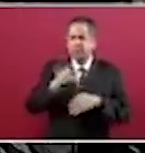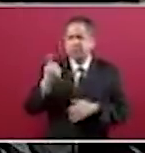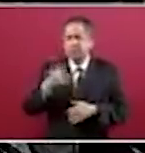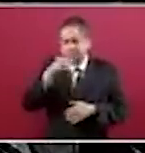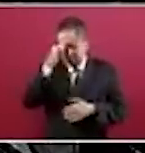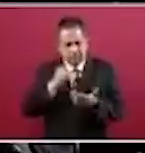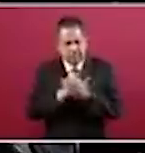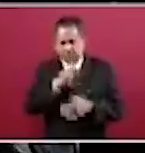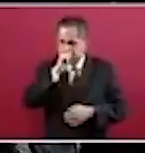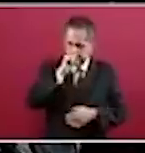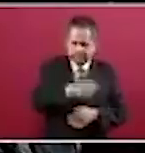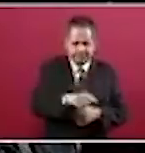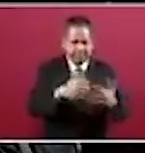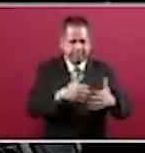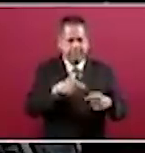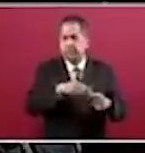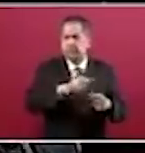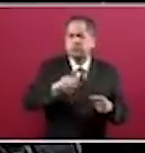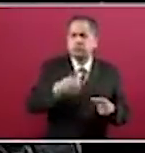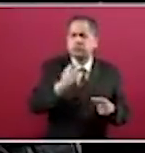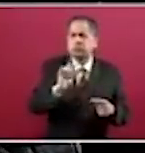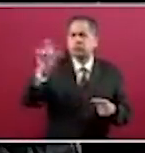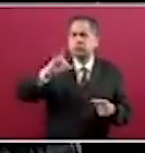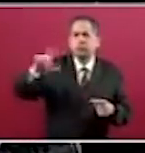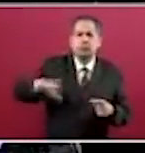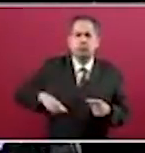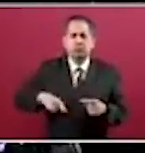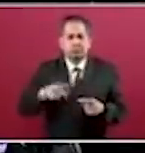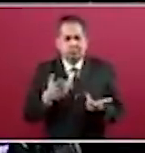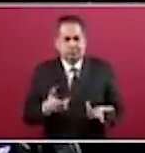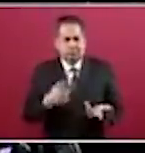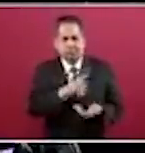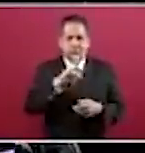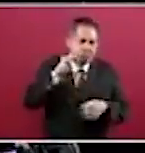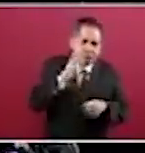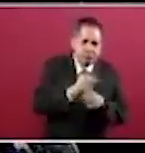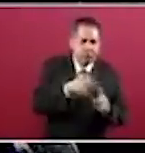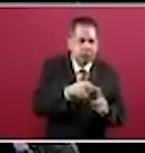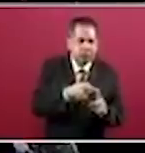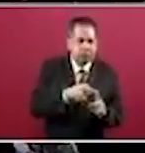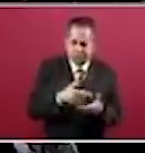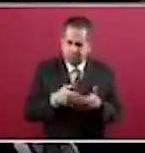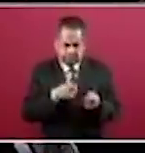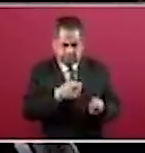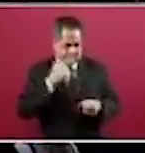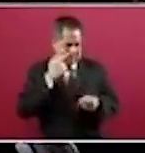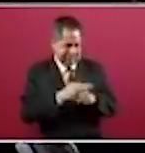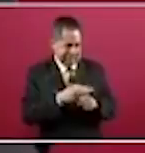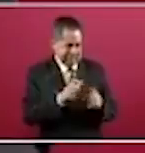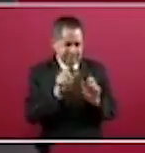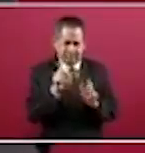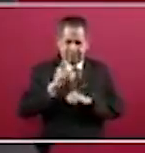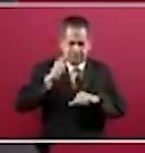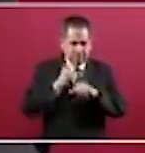decidió que ellos las entregaran si ellos no son funcionarios públicos, eran voluntarios y ahora ellos van a entregar estas